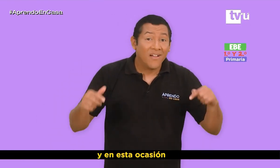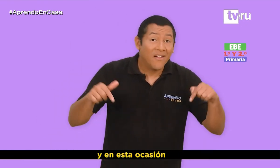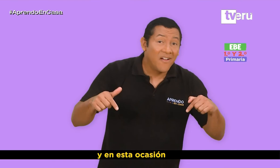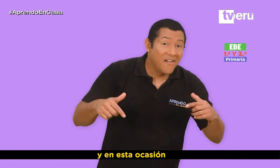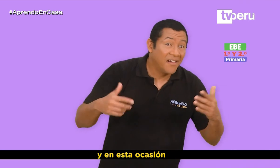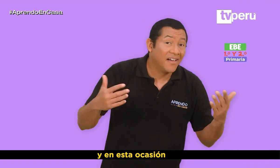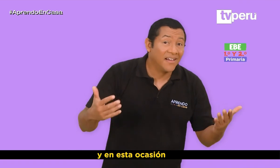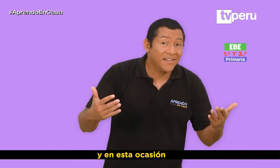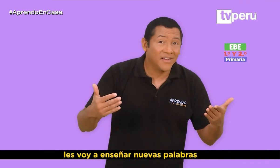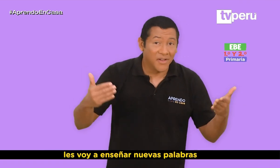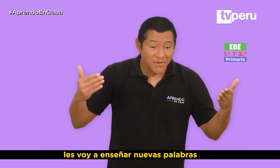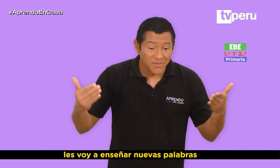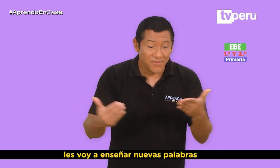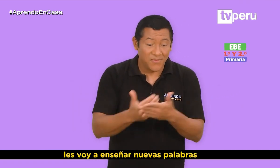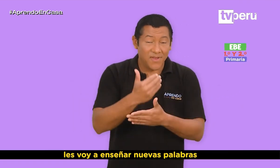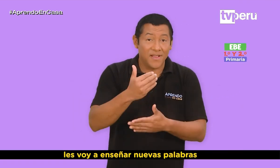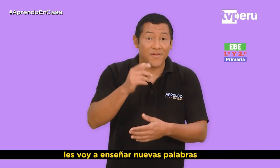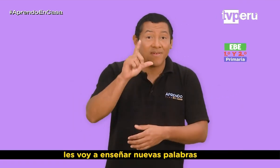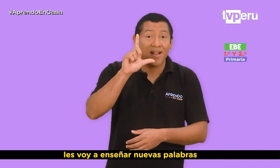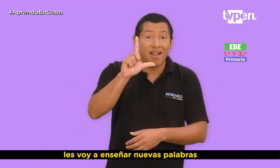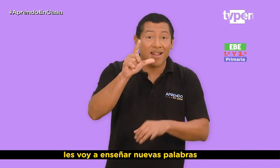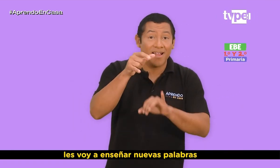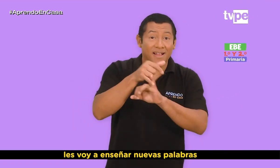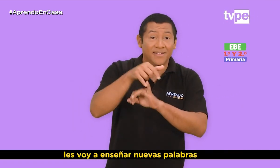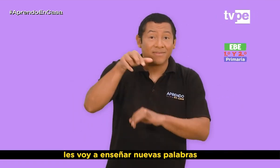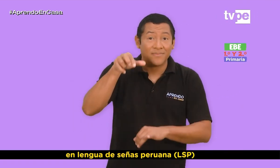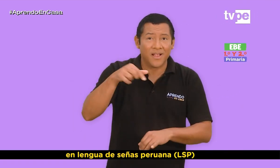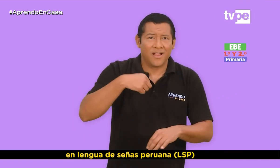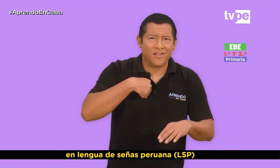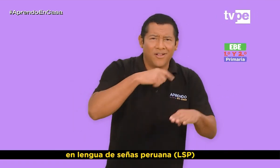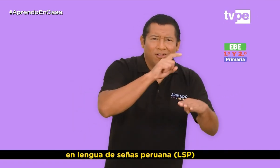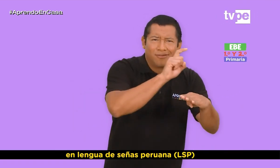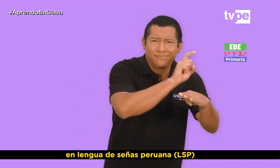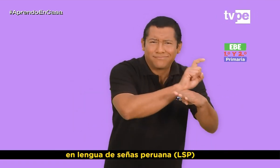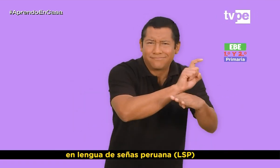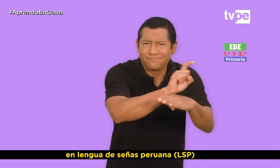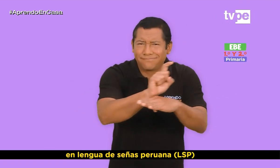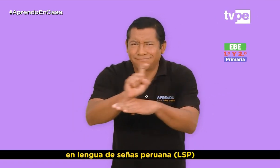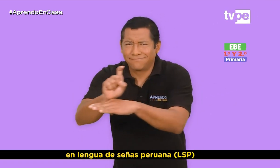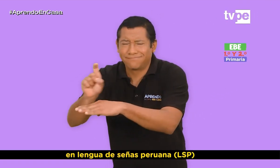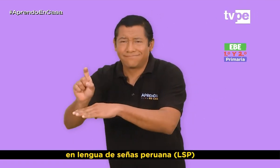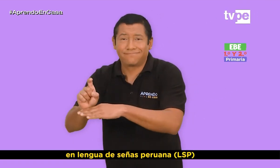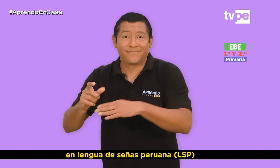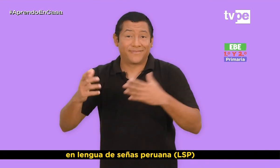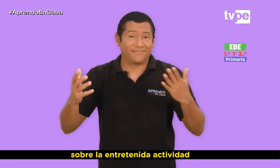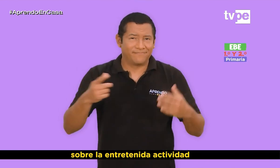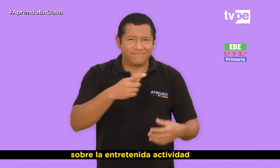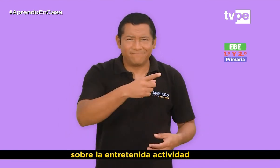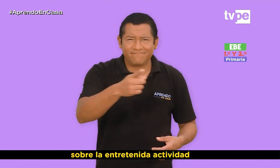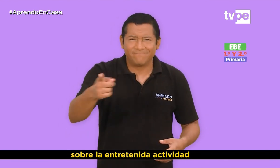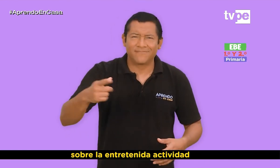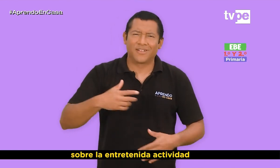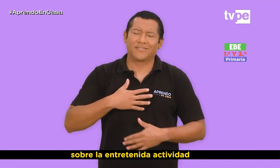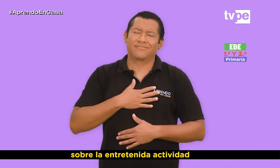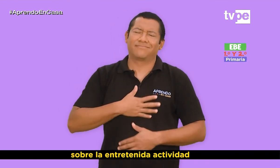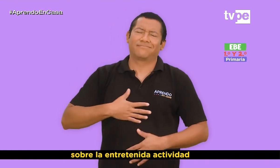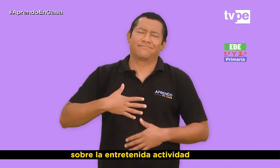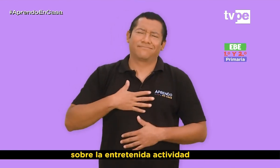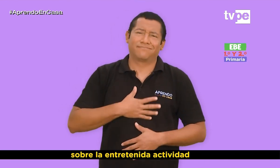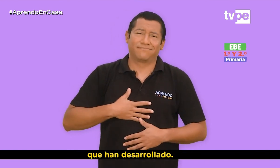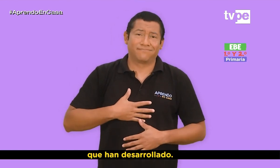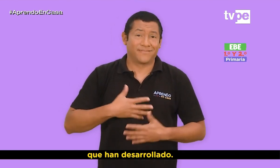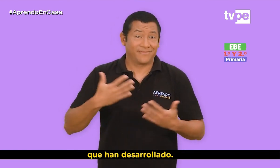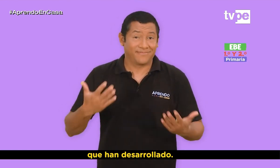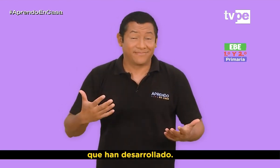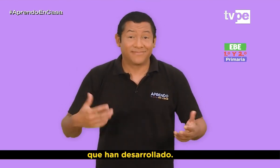Y en esta ocasión les voy a enseñar nuevas palabras en lengua de señas peruana sobre la entretenida